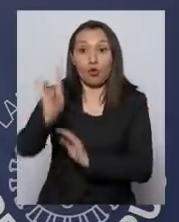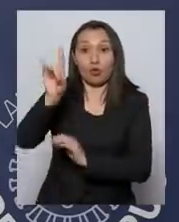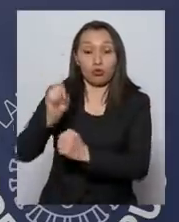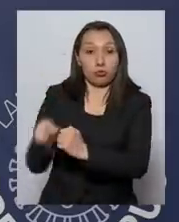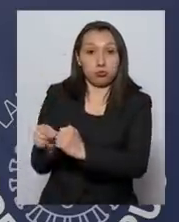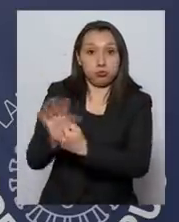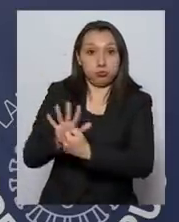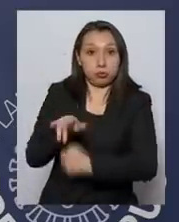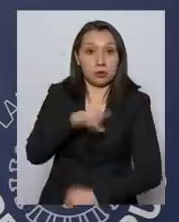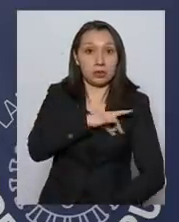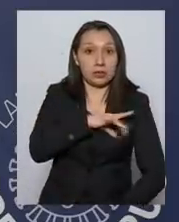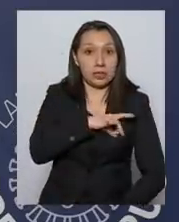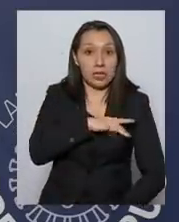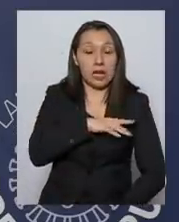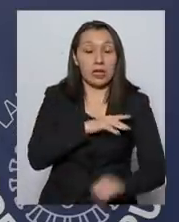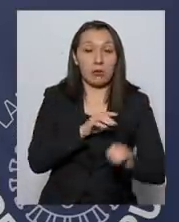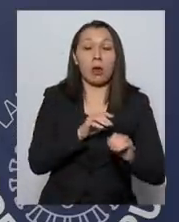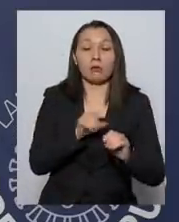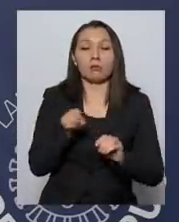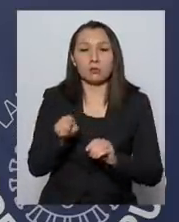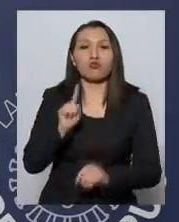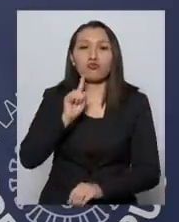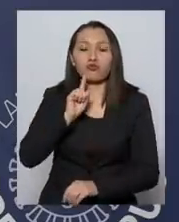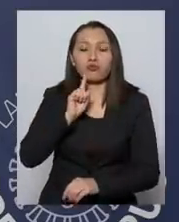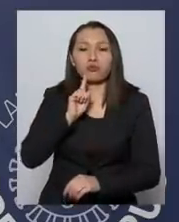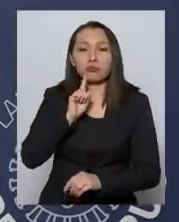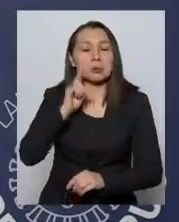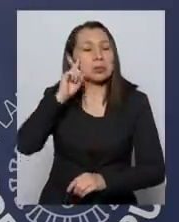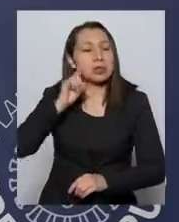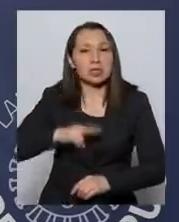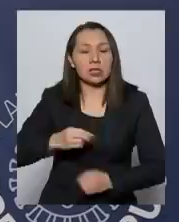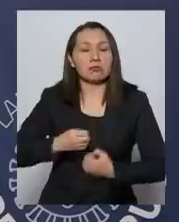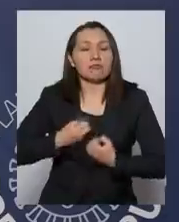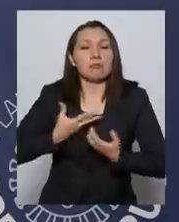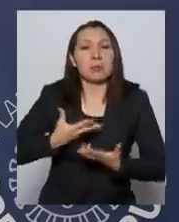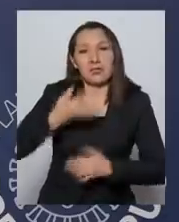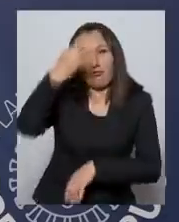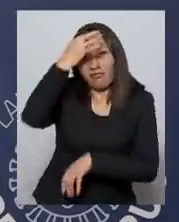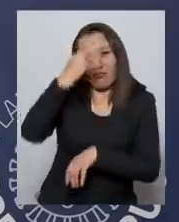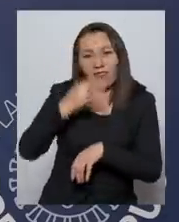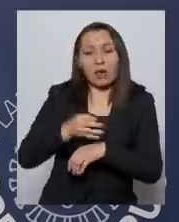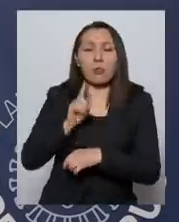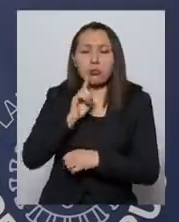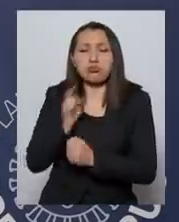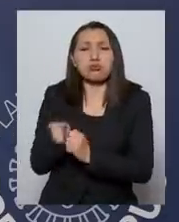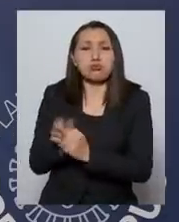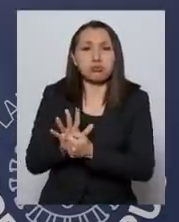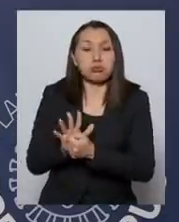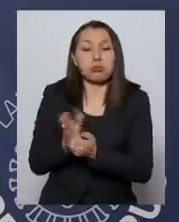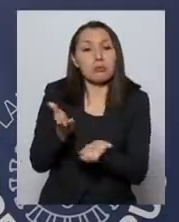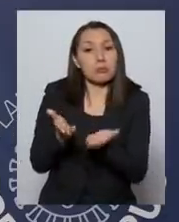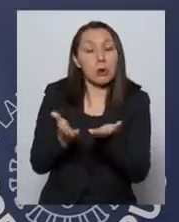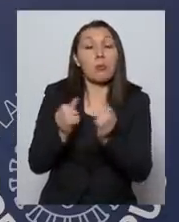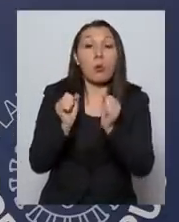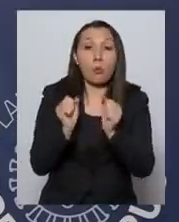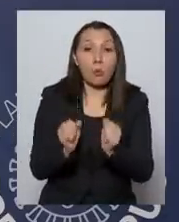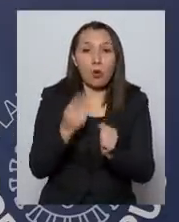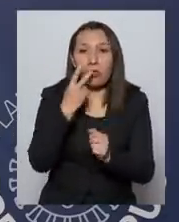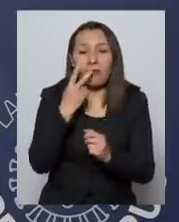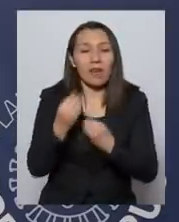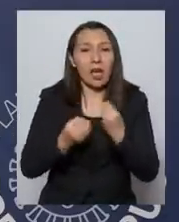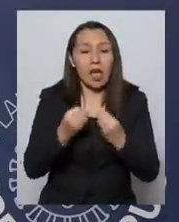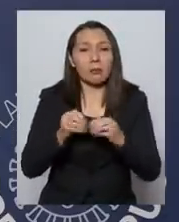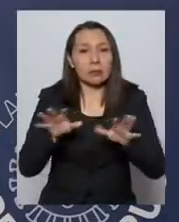diagnosticado con la enfermedad en Chile, ha cursado en forma asintomática, y es probable que esta proporción, producto de